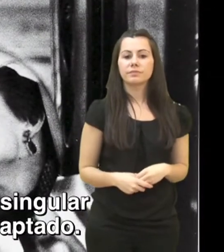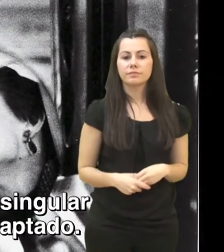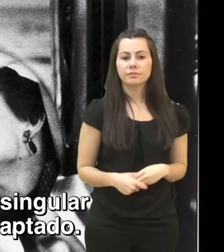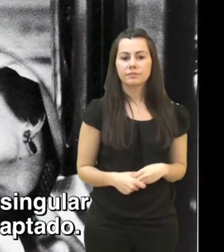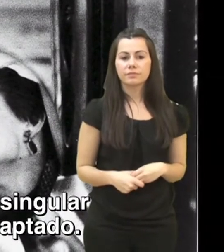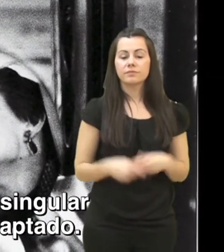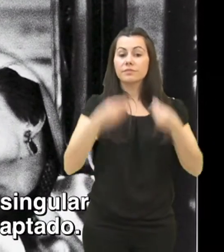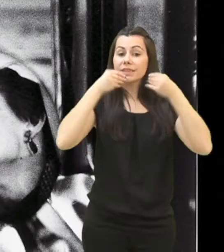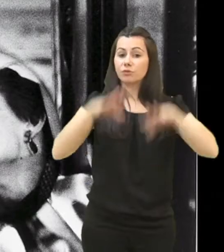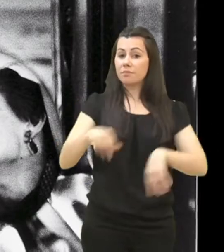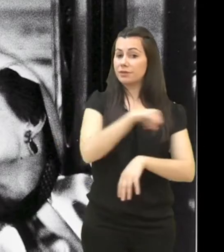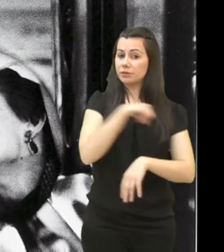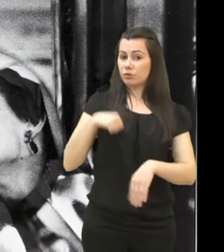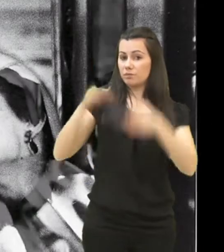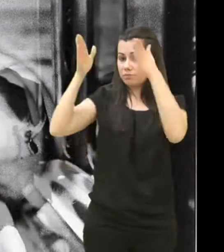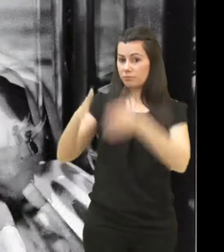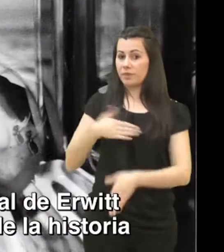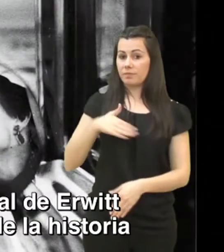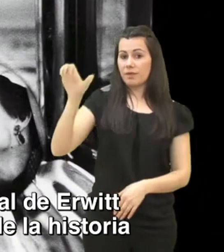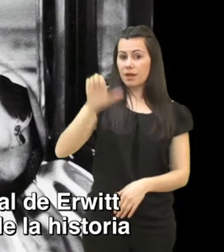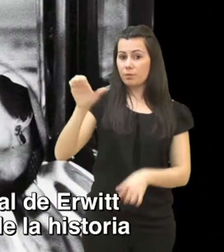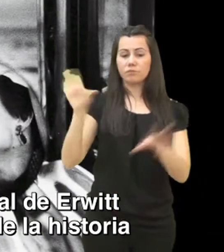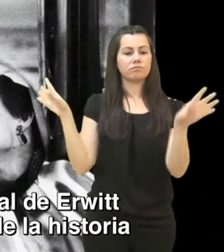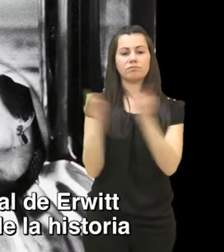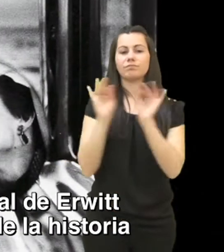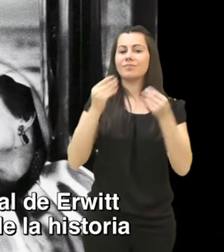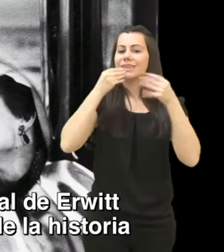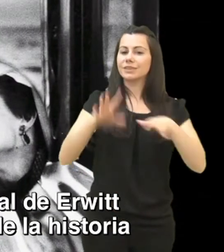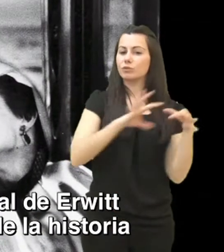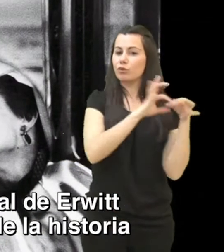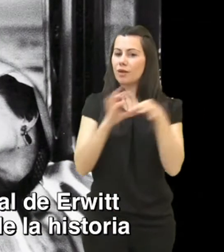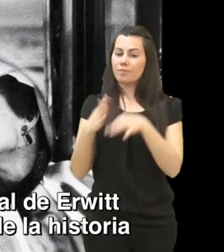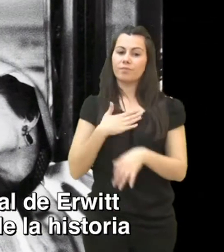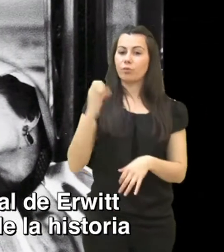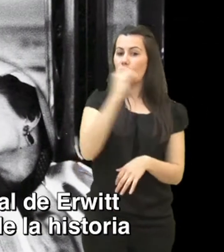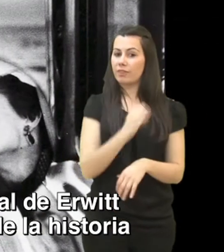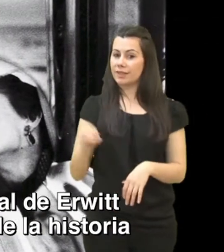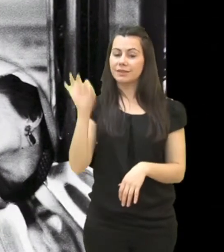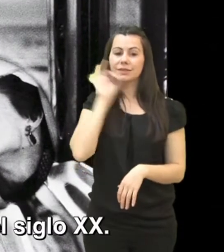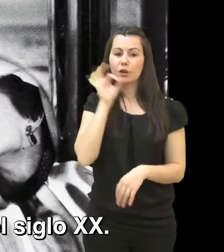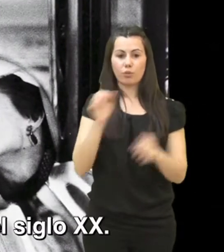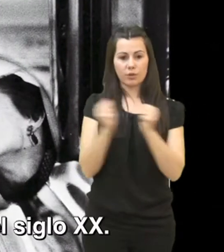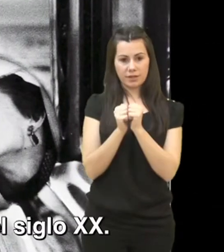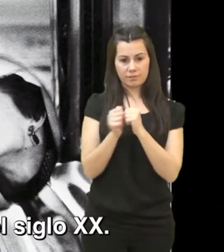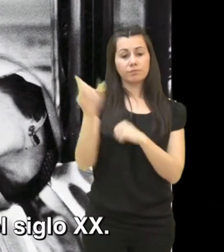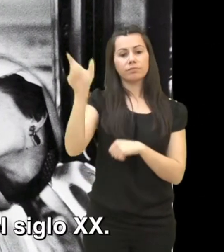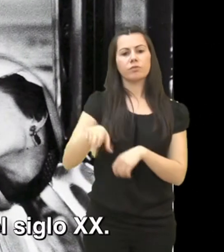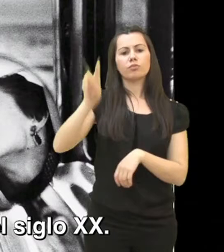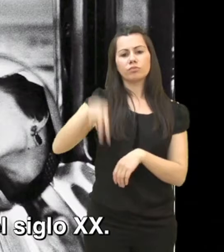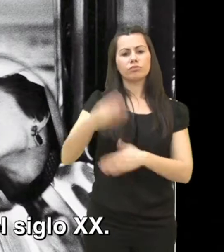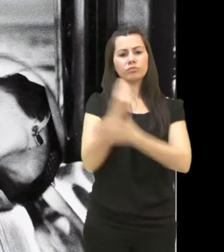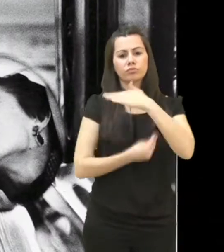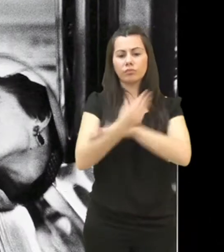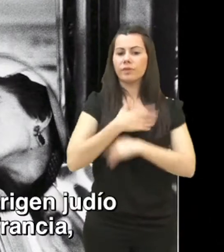singular del momento captado. La historia personal de Erwitt resume el devenir de la historia de Occidente en el siglo